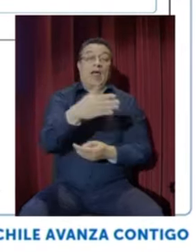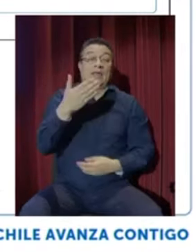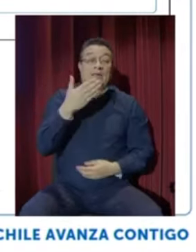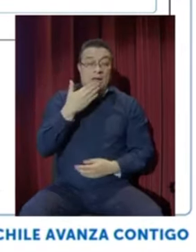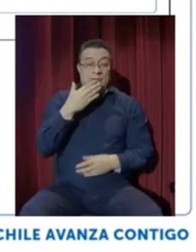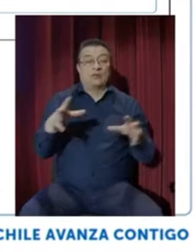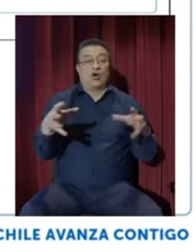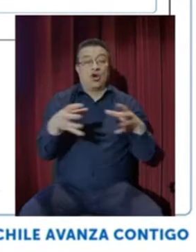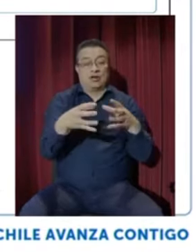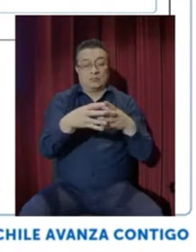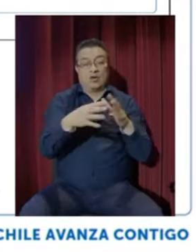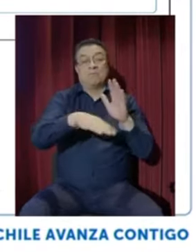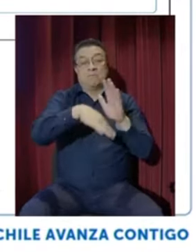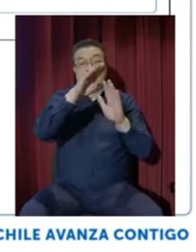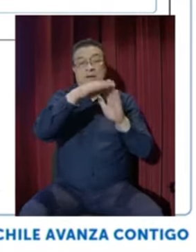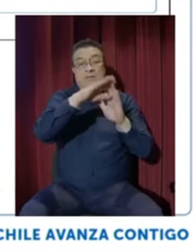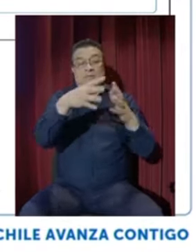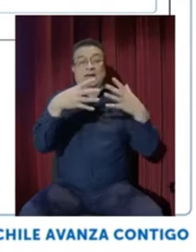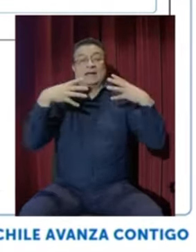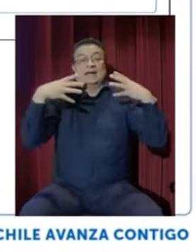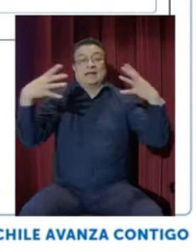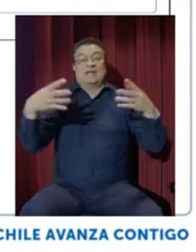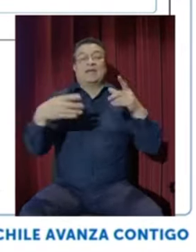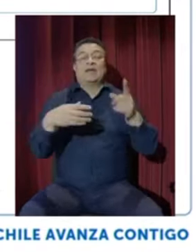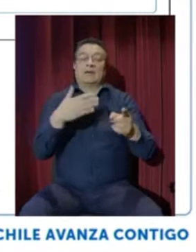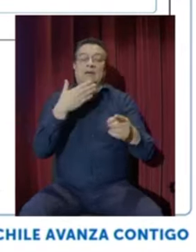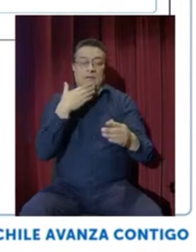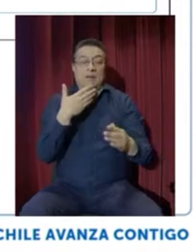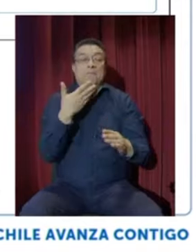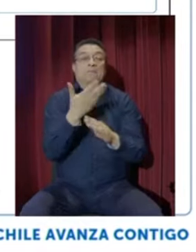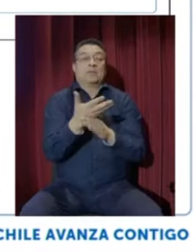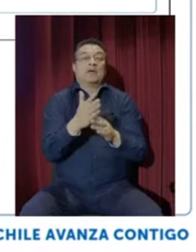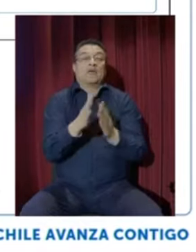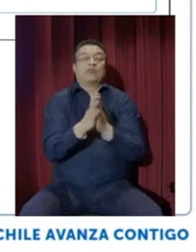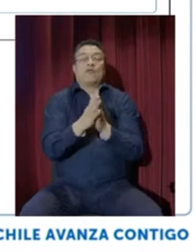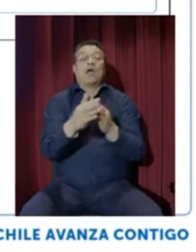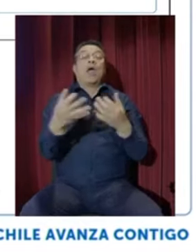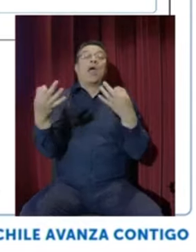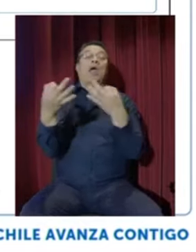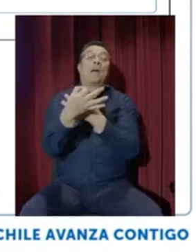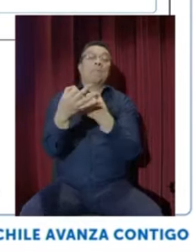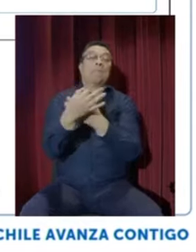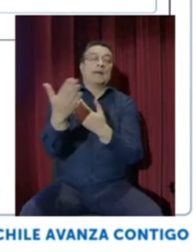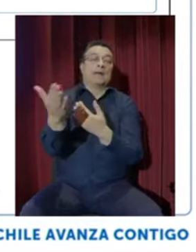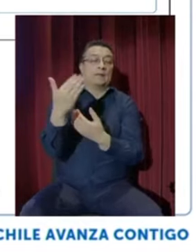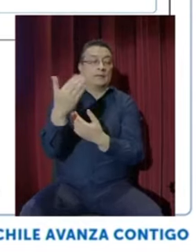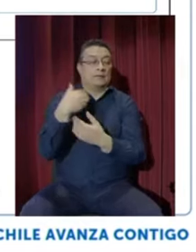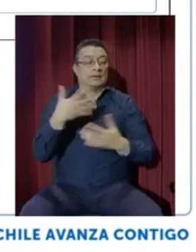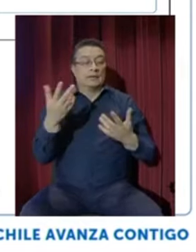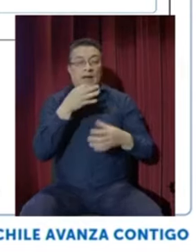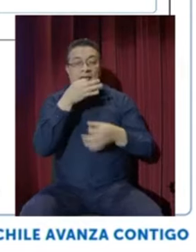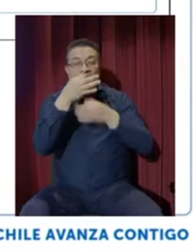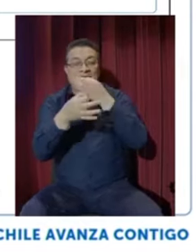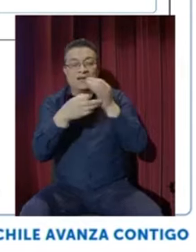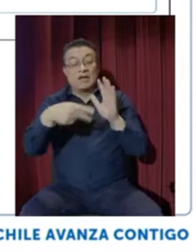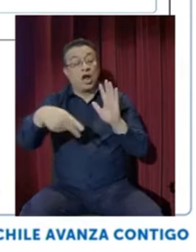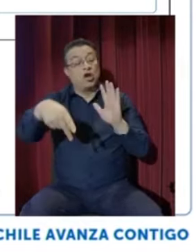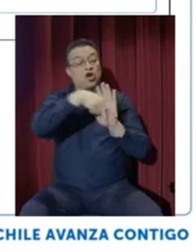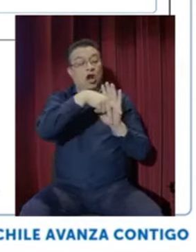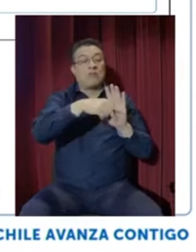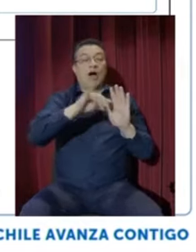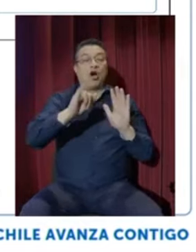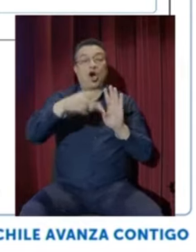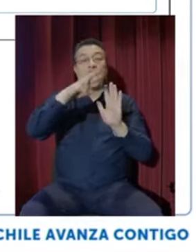de organismos mayores eh quienes piden este muchas veces explicaciones respecto al de interpretación de la norma leyes y